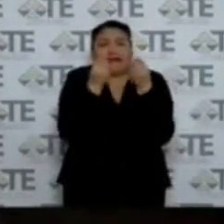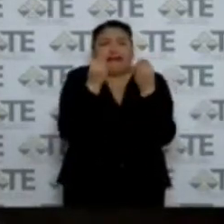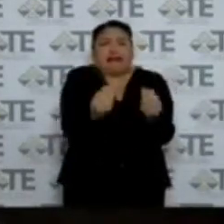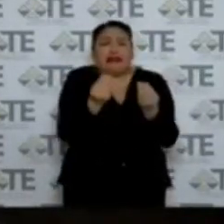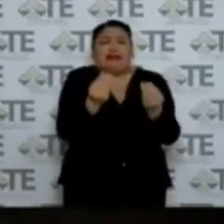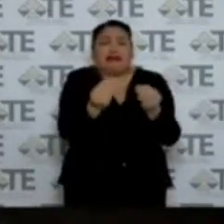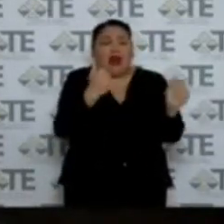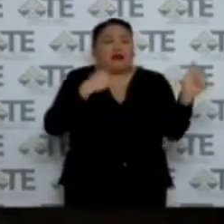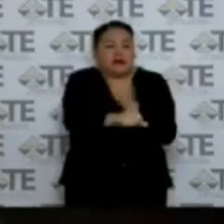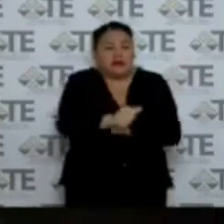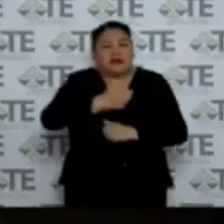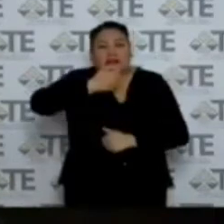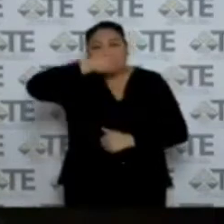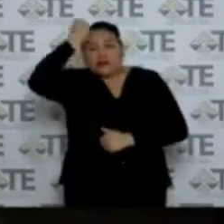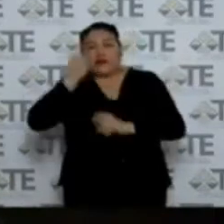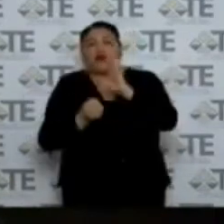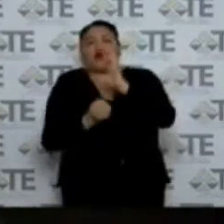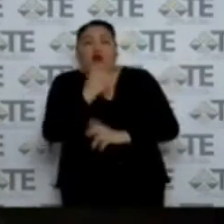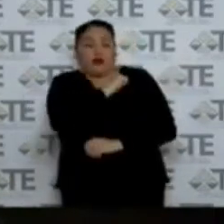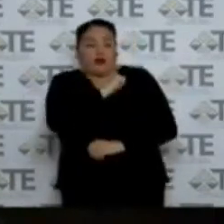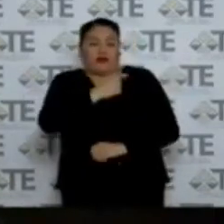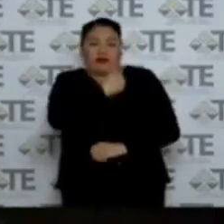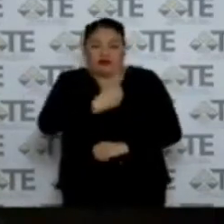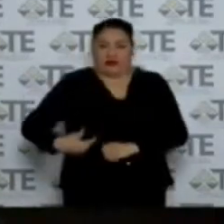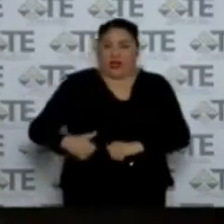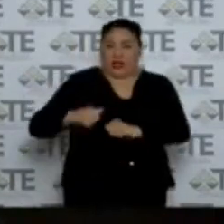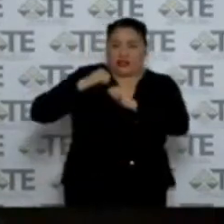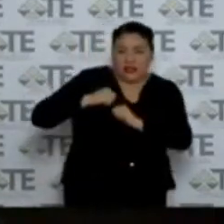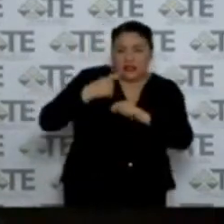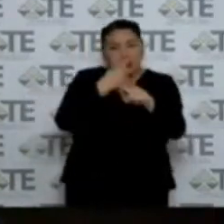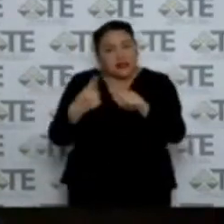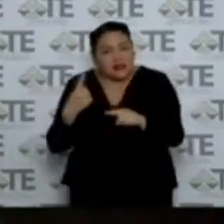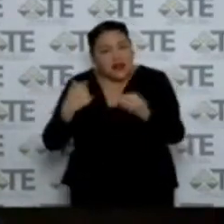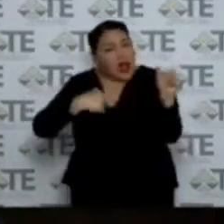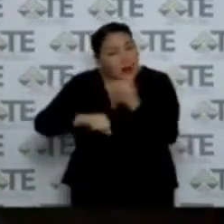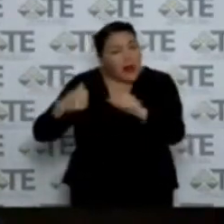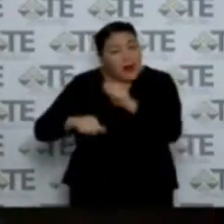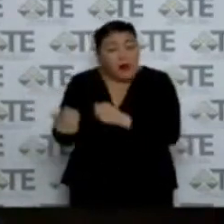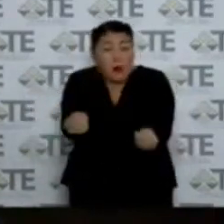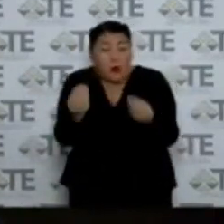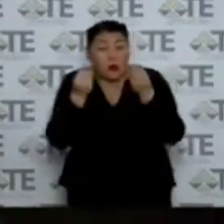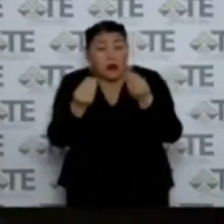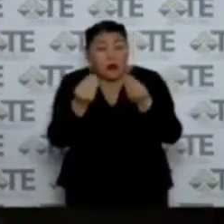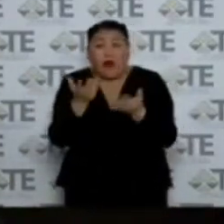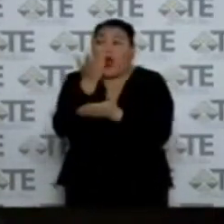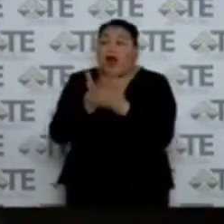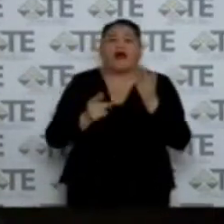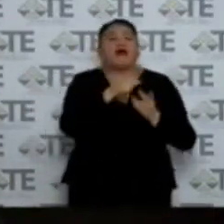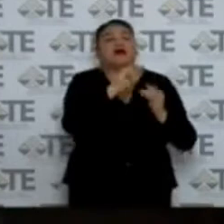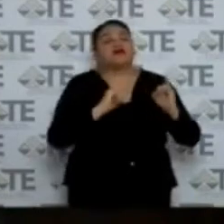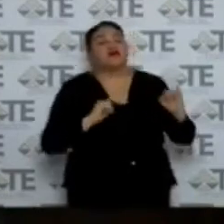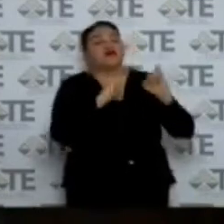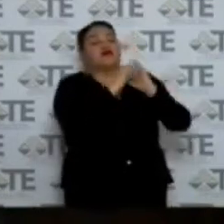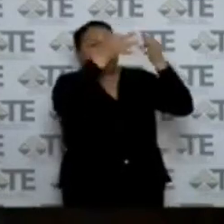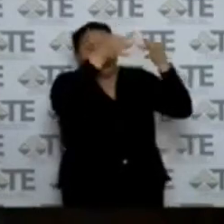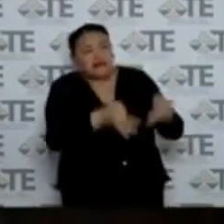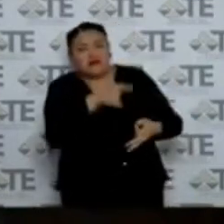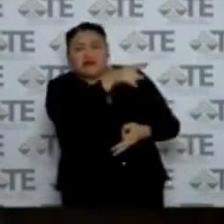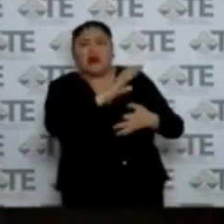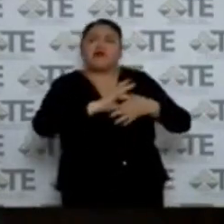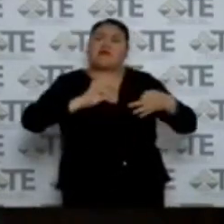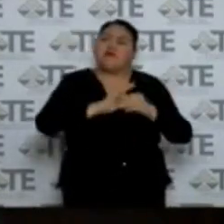Entonces, cuando tenemos una autoridad, repito, que tiene esta apertura, que tiene esta transparencia, que tiene